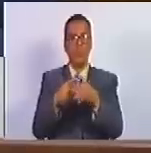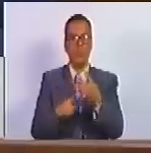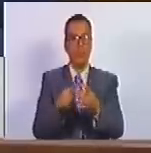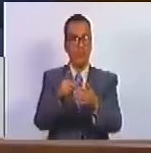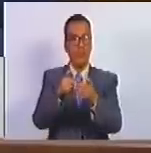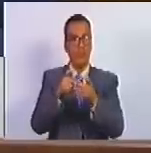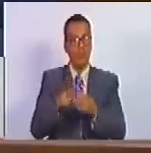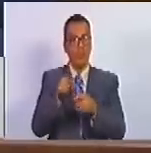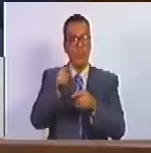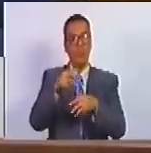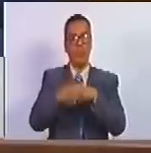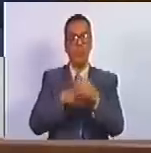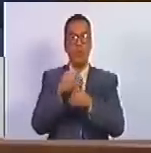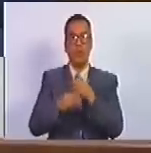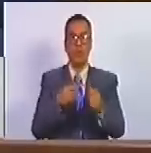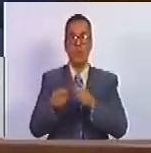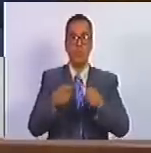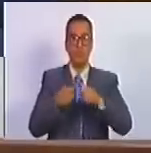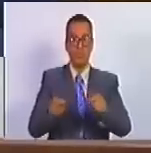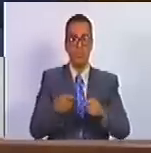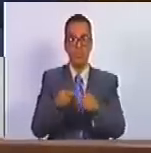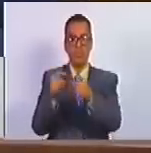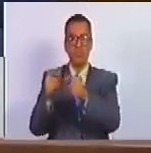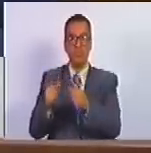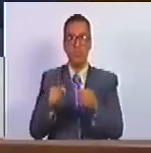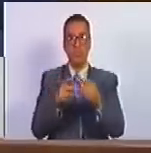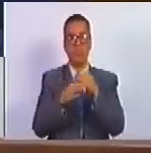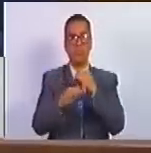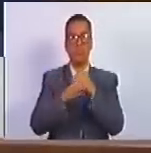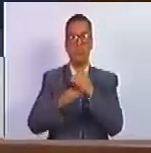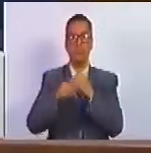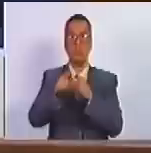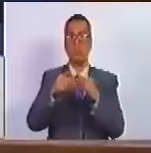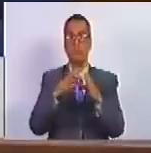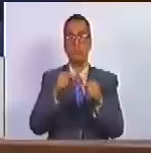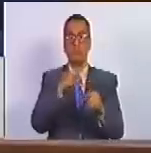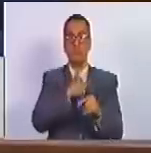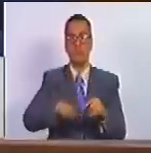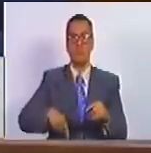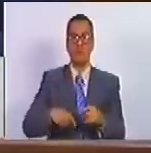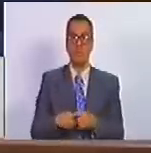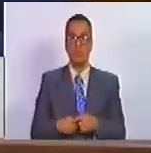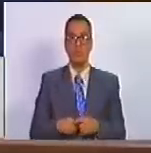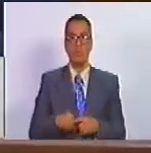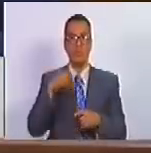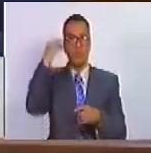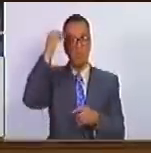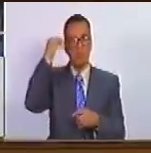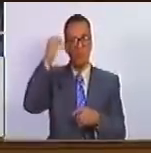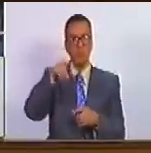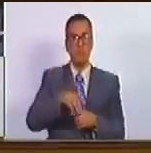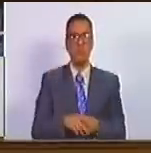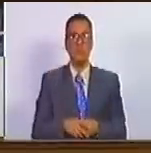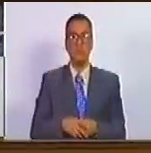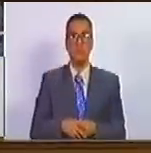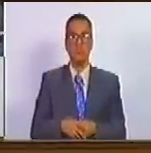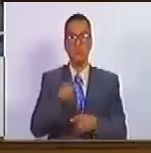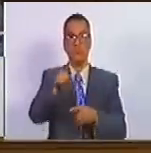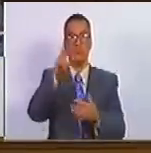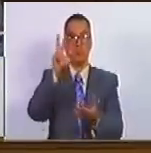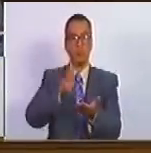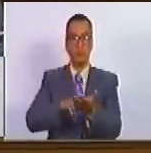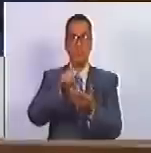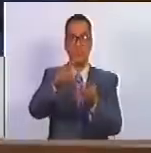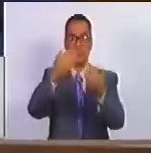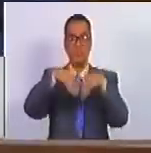impuesto a que esté sometida la actividad económica a nivel municipal. Es todo, ciudadano presidente. En consideración,